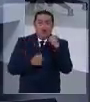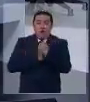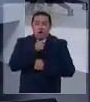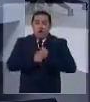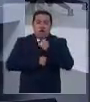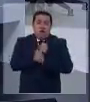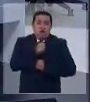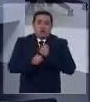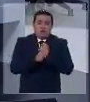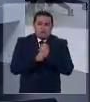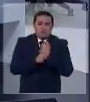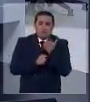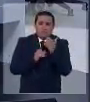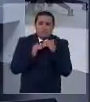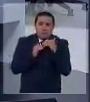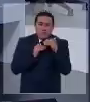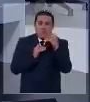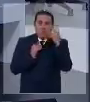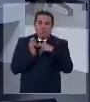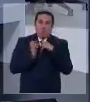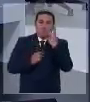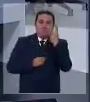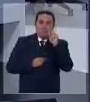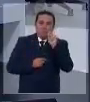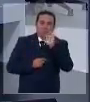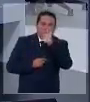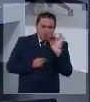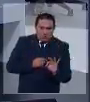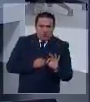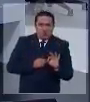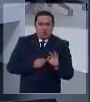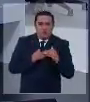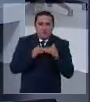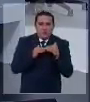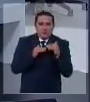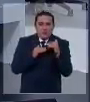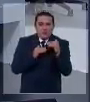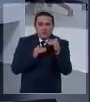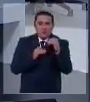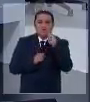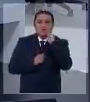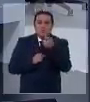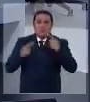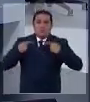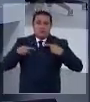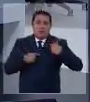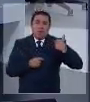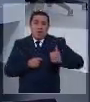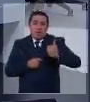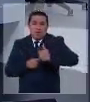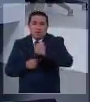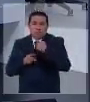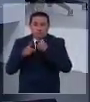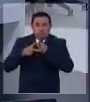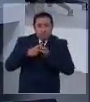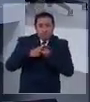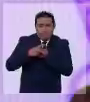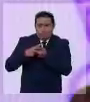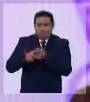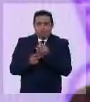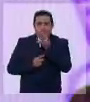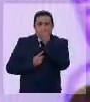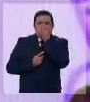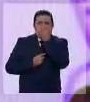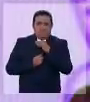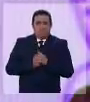2.4%. Esto representa un crecimiento anual por cápita de solo 1.3%. Este ha sido el